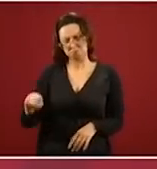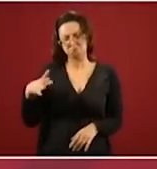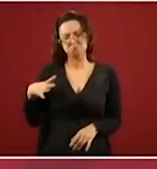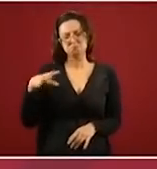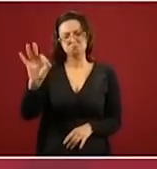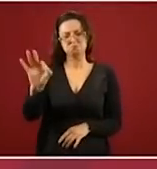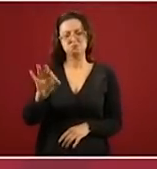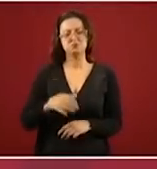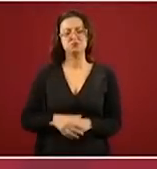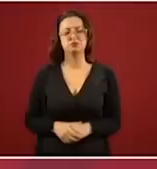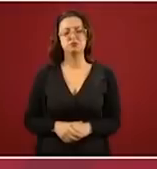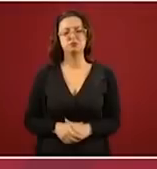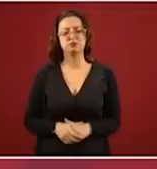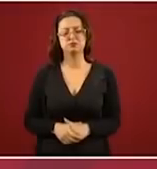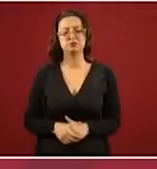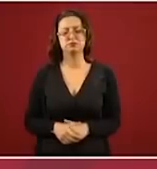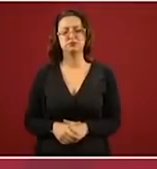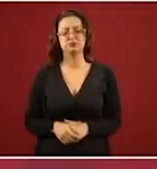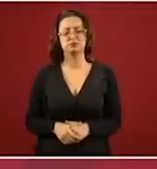en particular